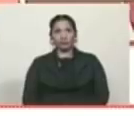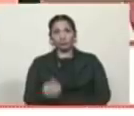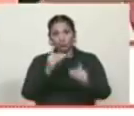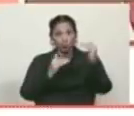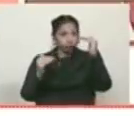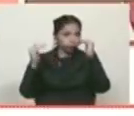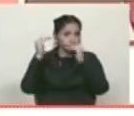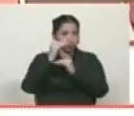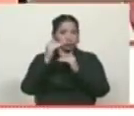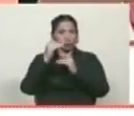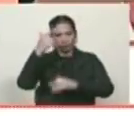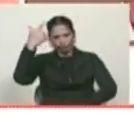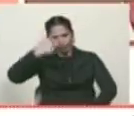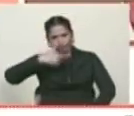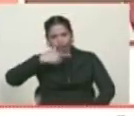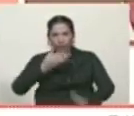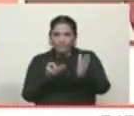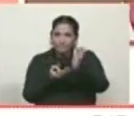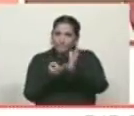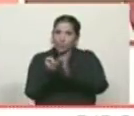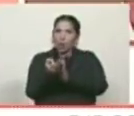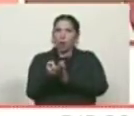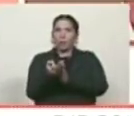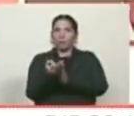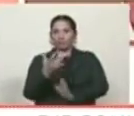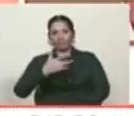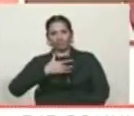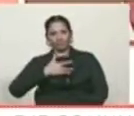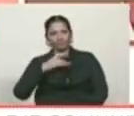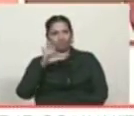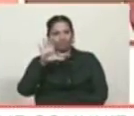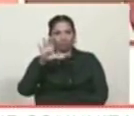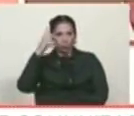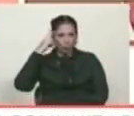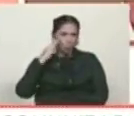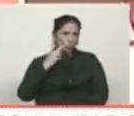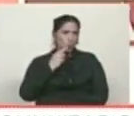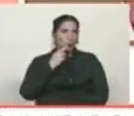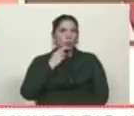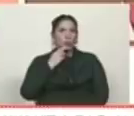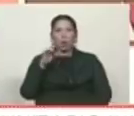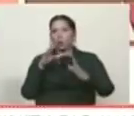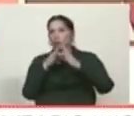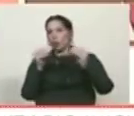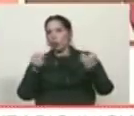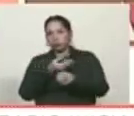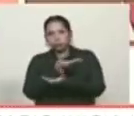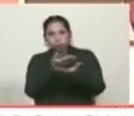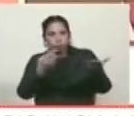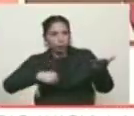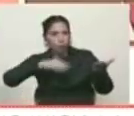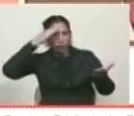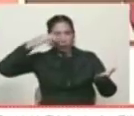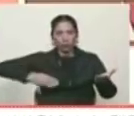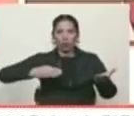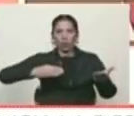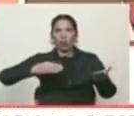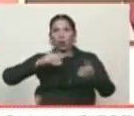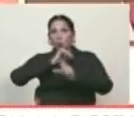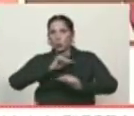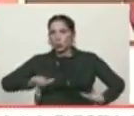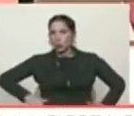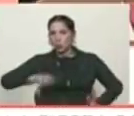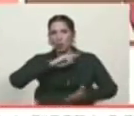por la entereza, por la lealtad, por el patriotismo, por el bolivarianismo de todos nuestros soldados, nuestros oficiales de la Fuerza Armada